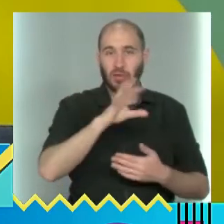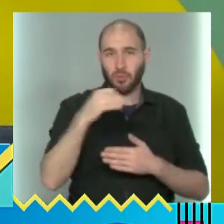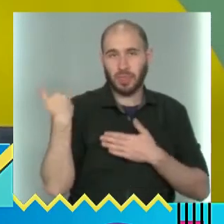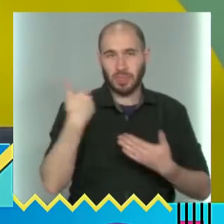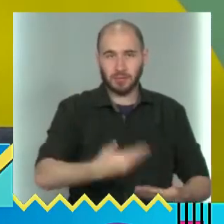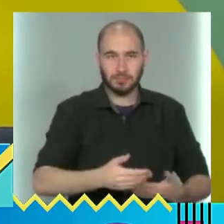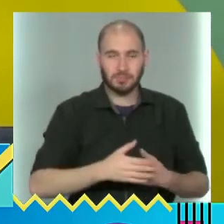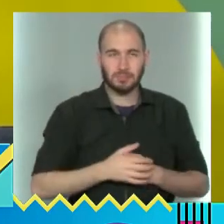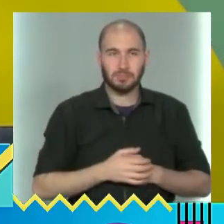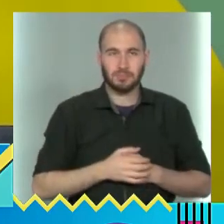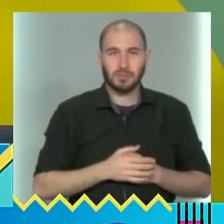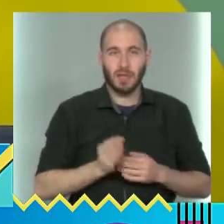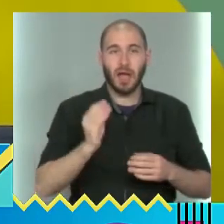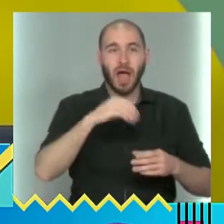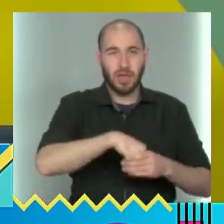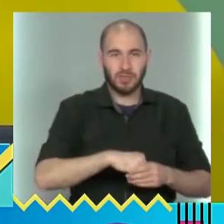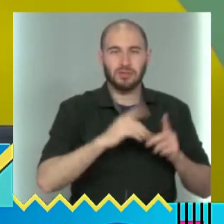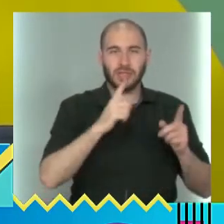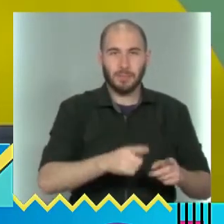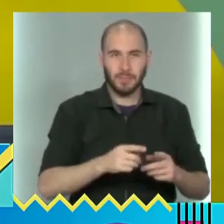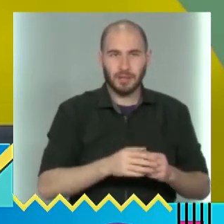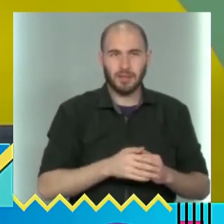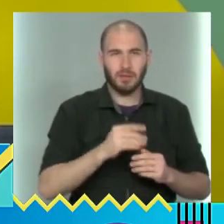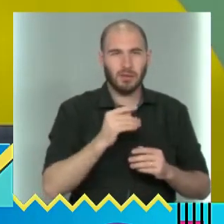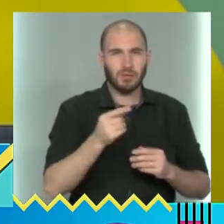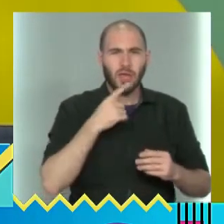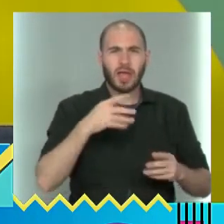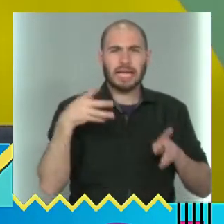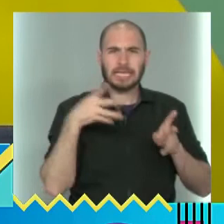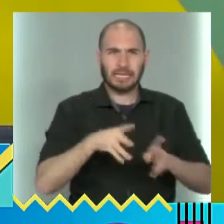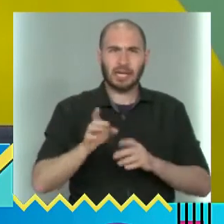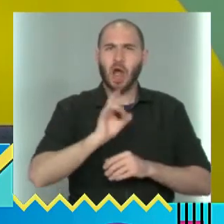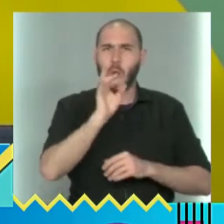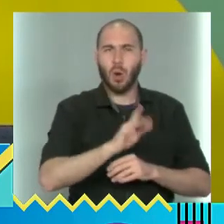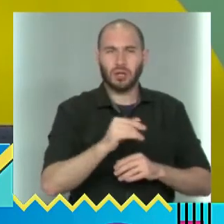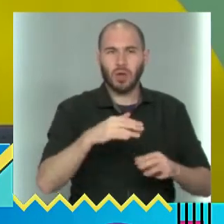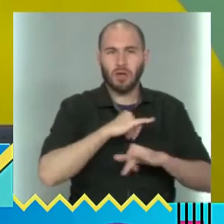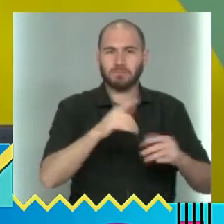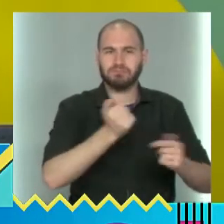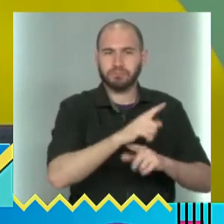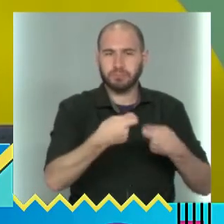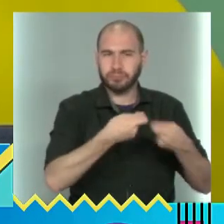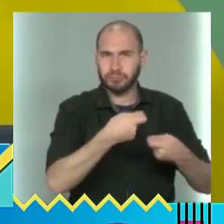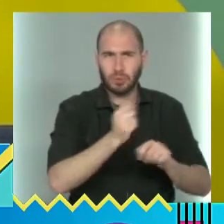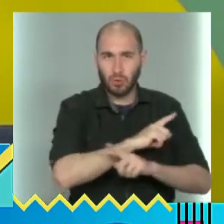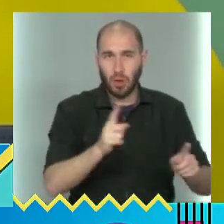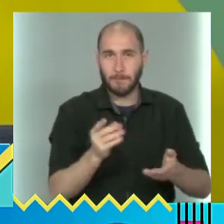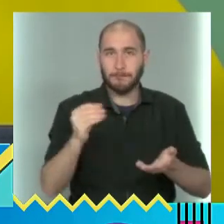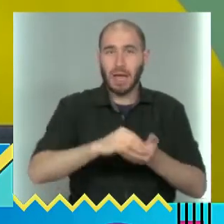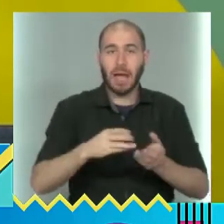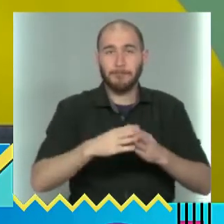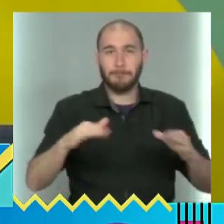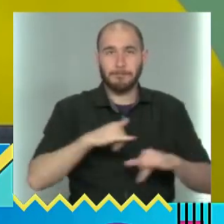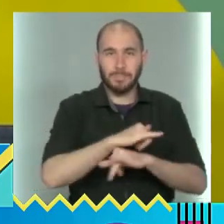años, se ha hecho parte de la maquinaria belicista. Ya no es solamente desinformación, manipulación. Bien. La